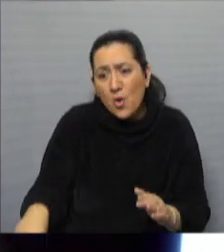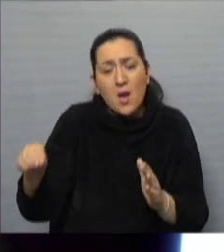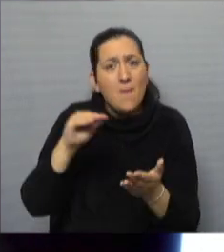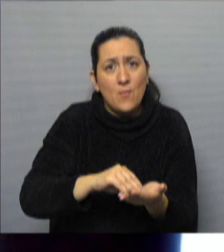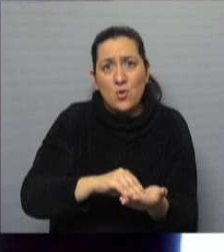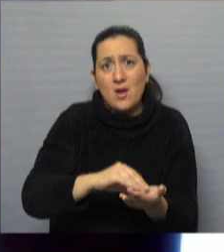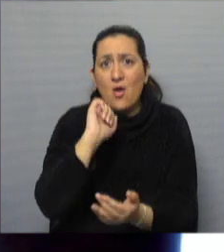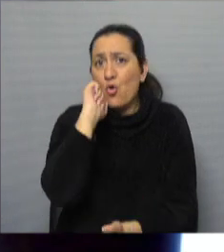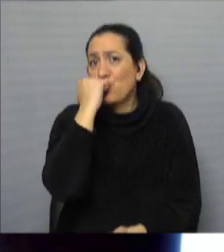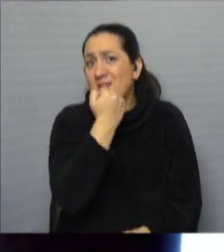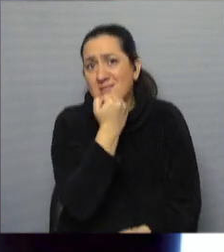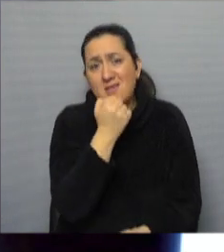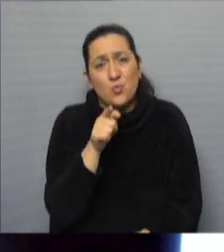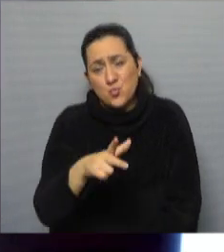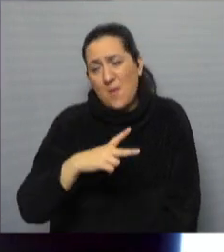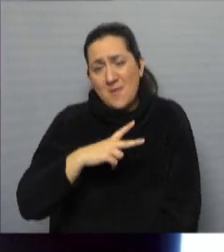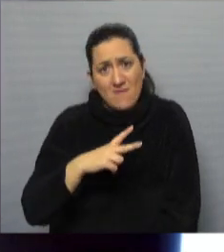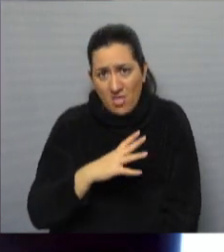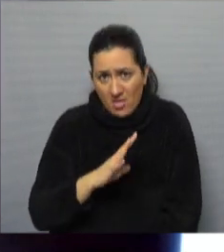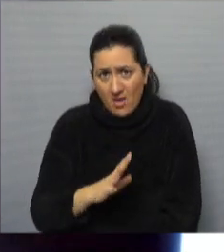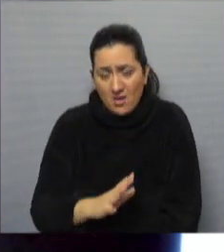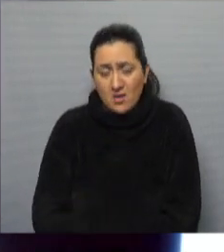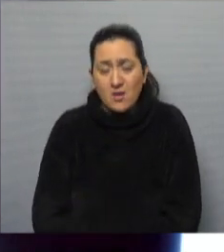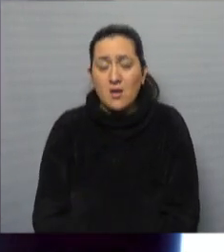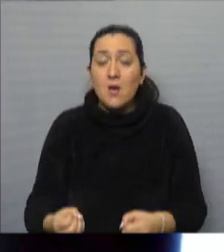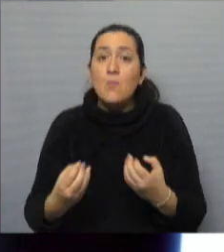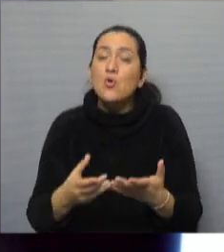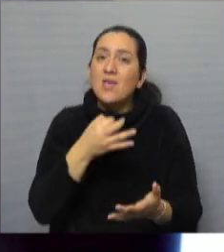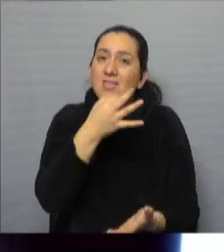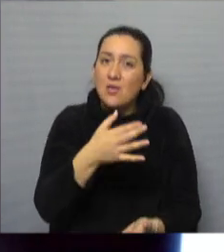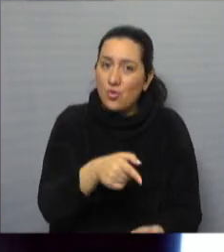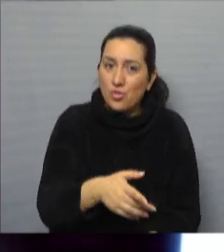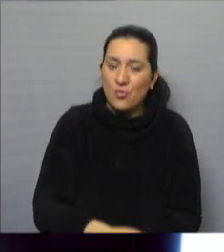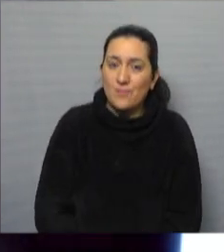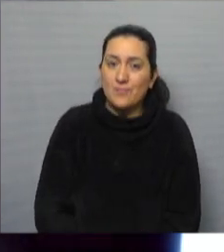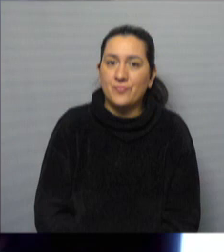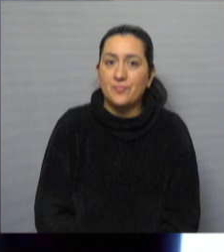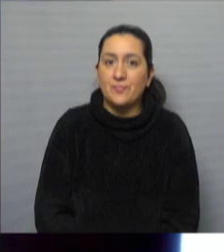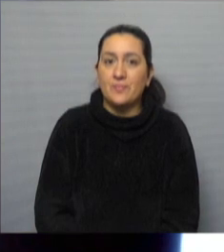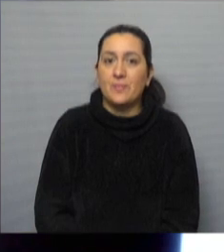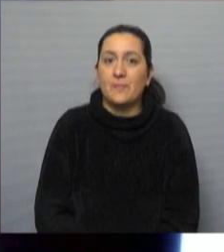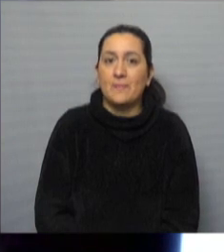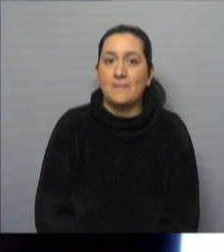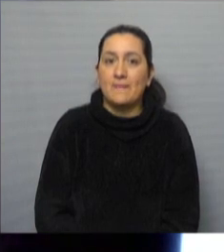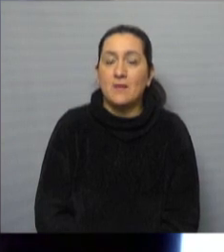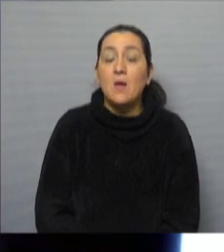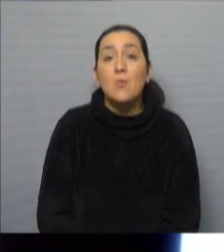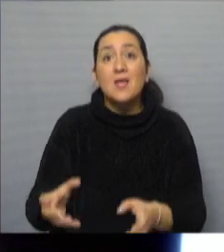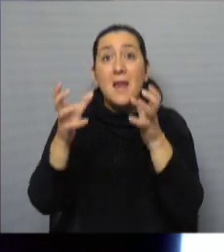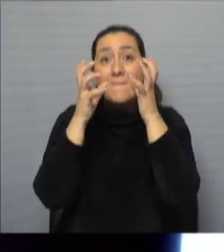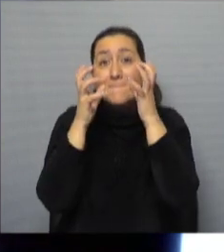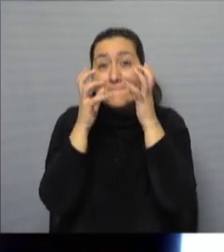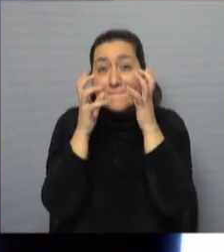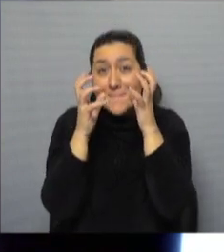de ninguna forma y por qué digo esto por qué no solamente el peligro puede estar